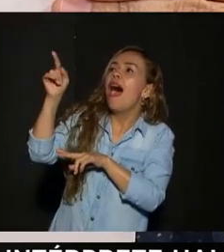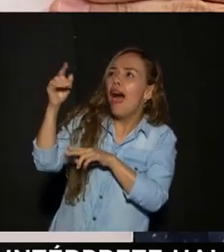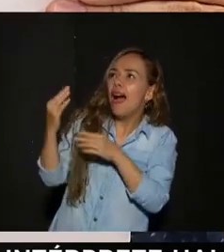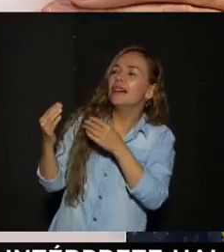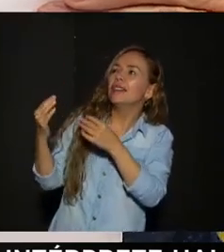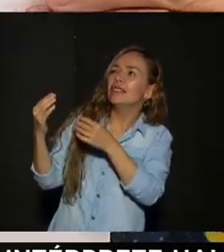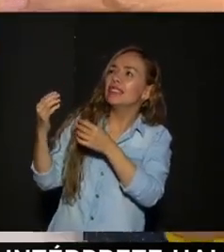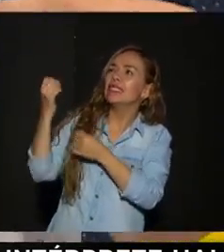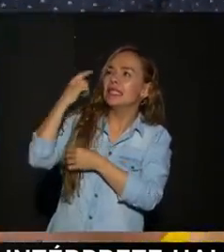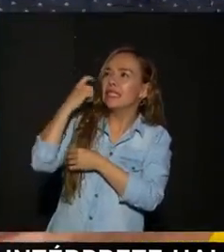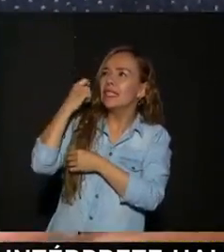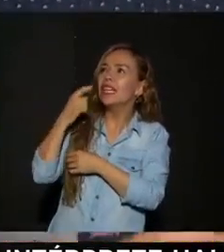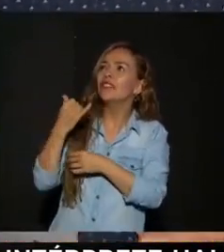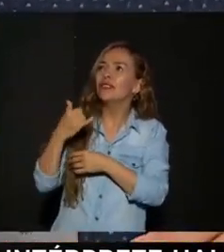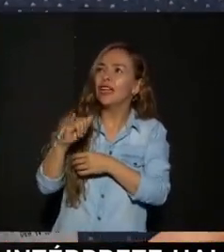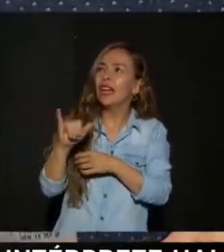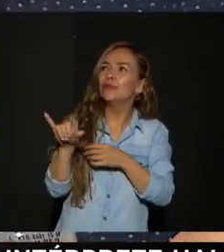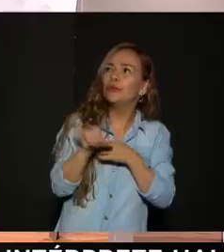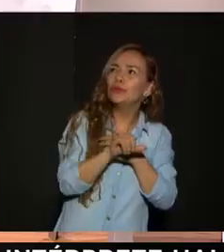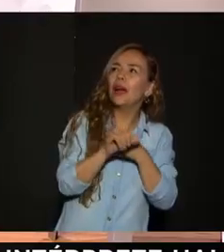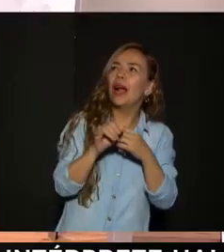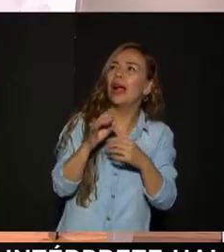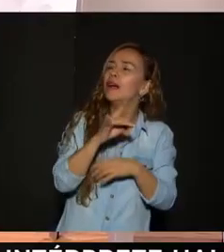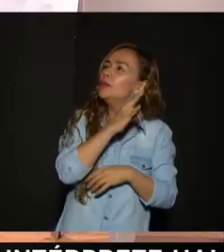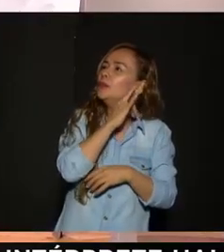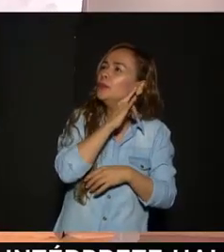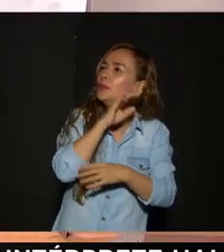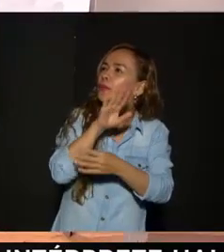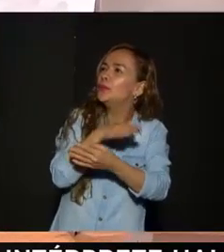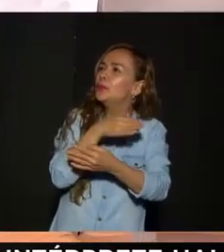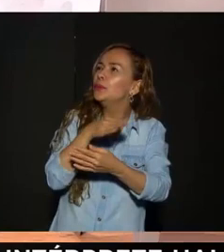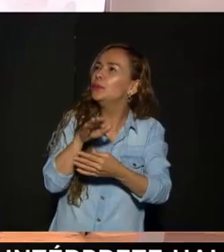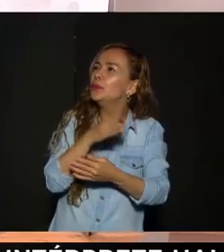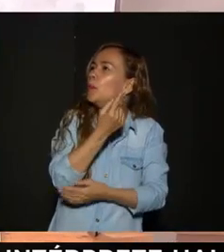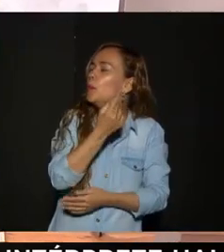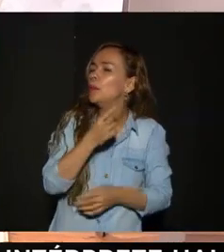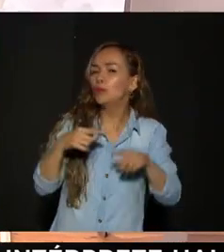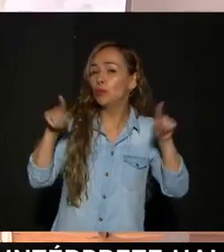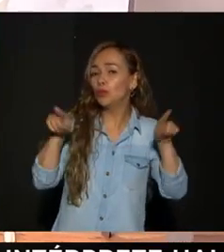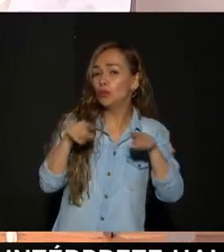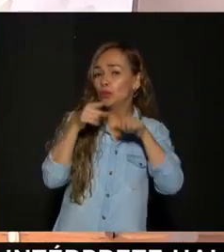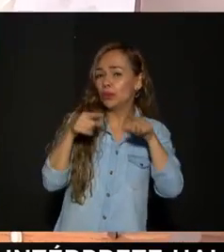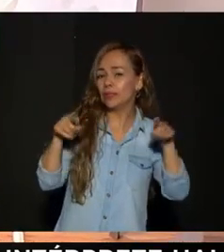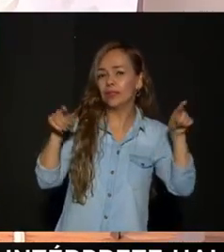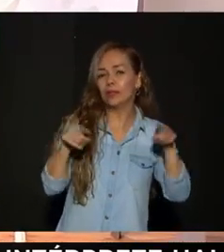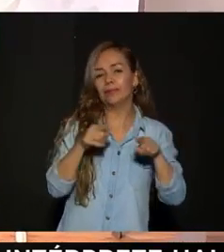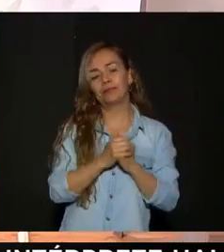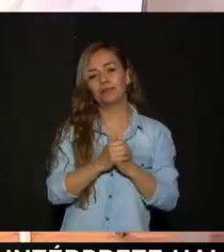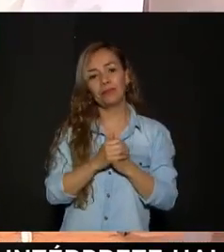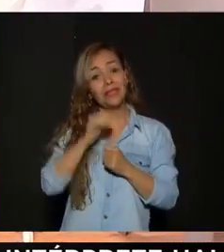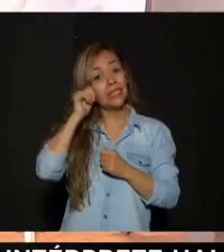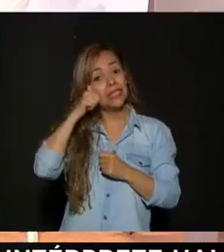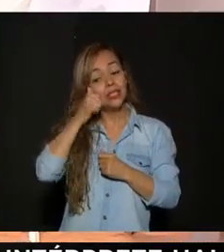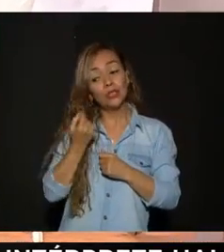notas escritas y viceversa. Entonces, resulta que en el encuentro anterior del martes, Pao y